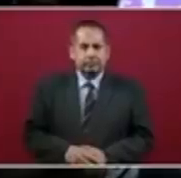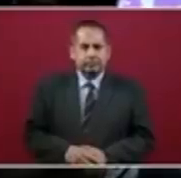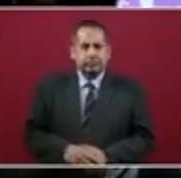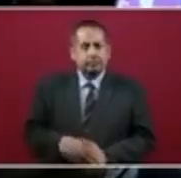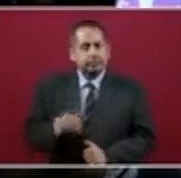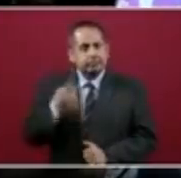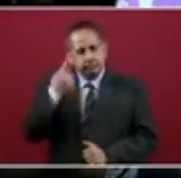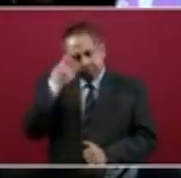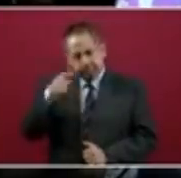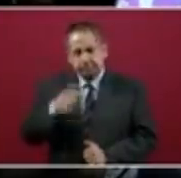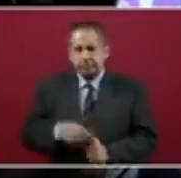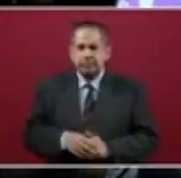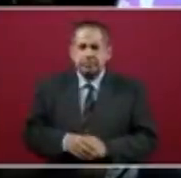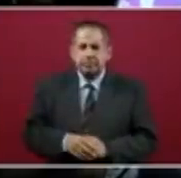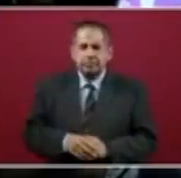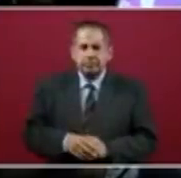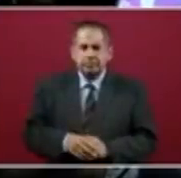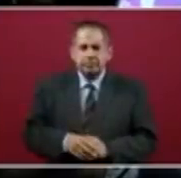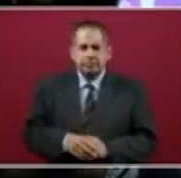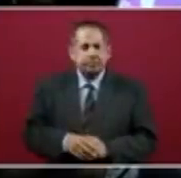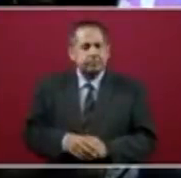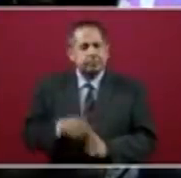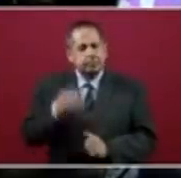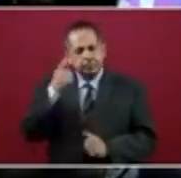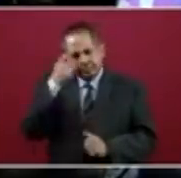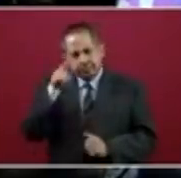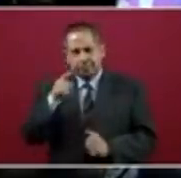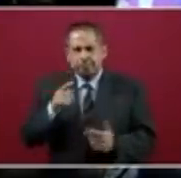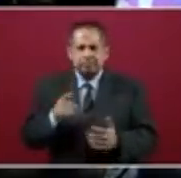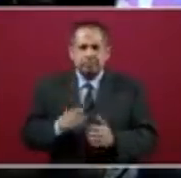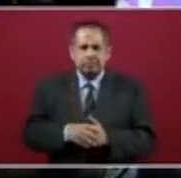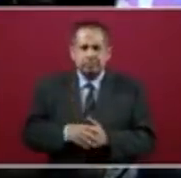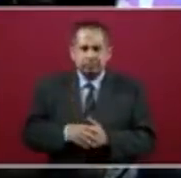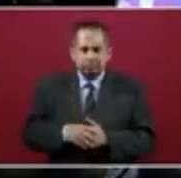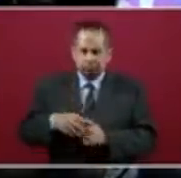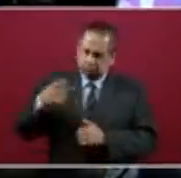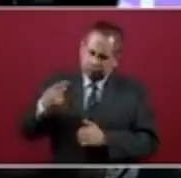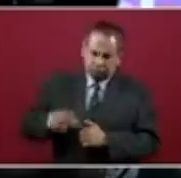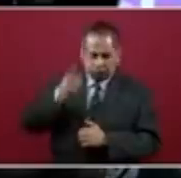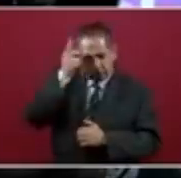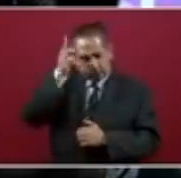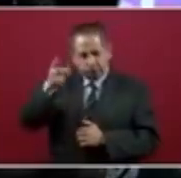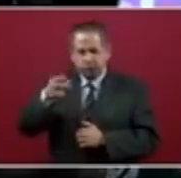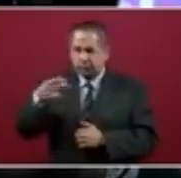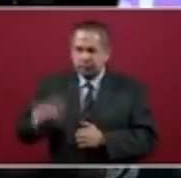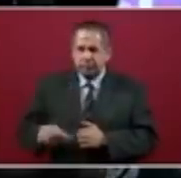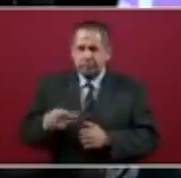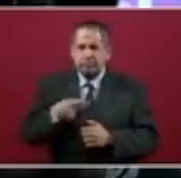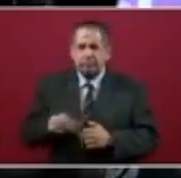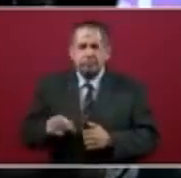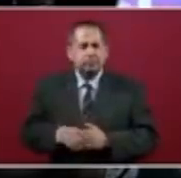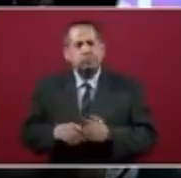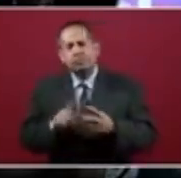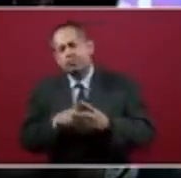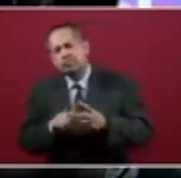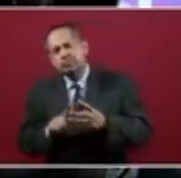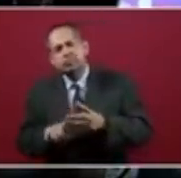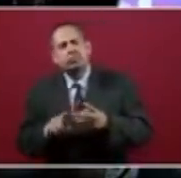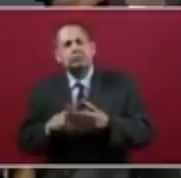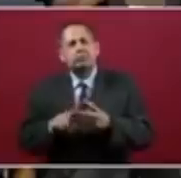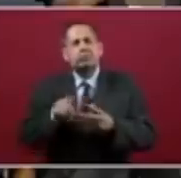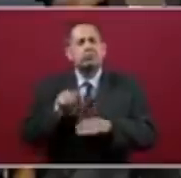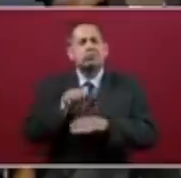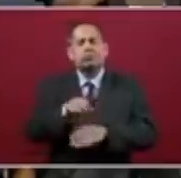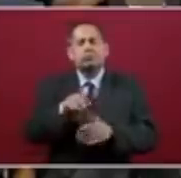para que quede ese patrimonio. Lo otro que preguntaste… Lo otro, le preguntaba el